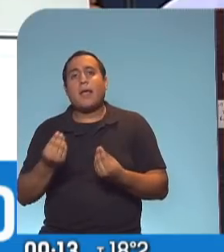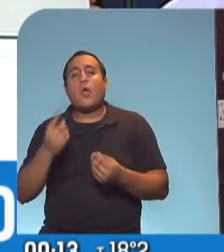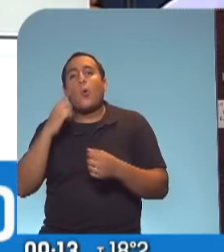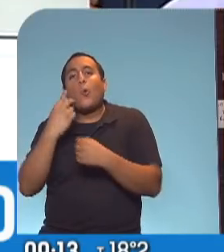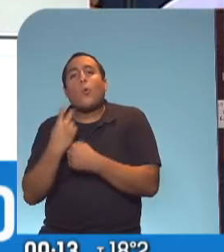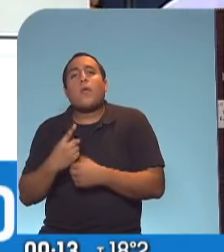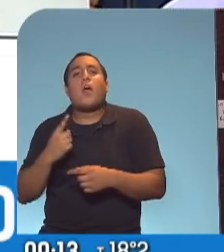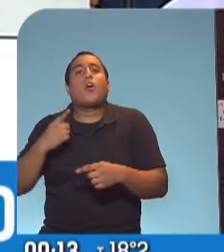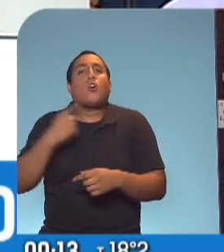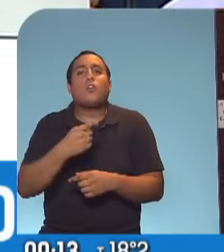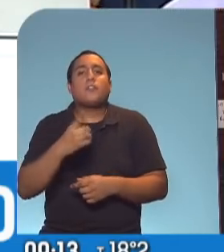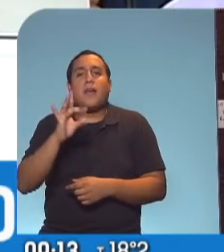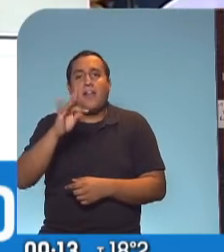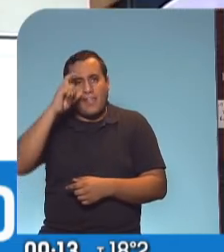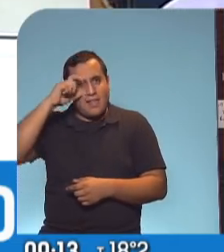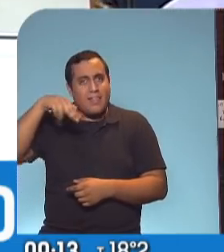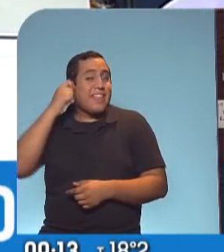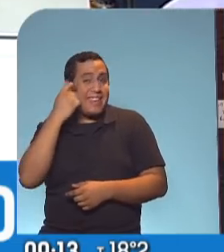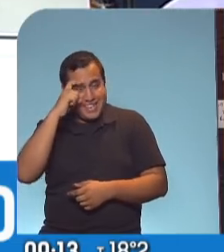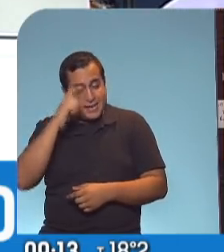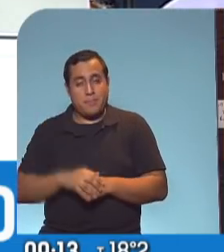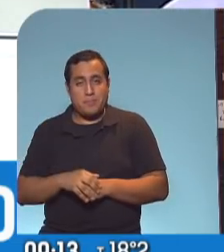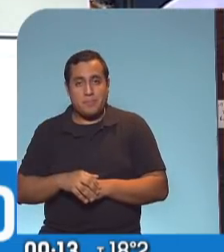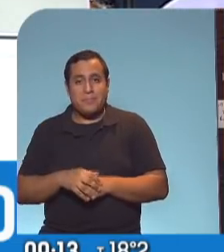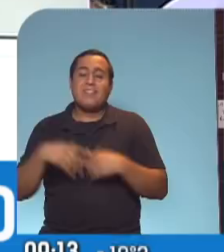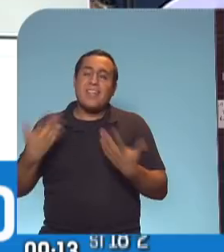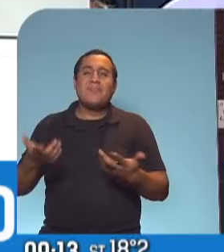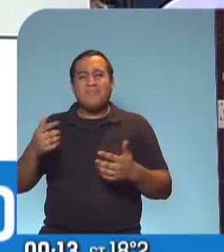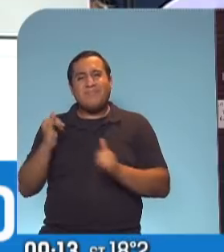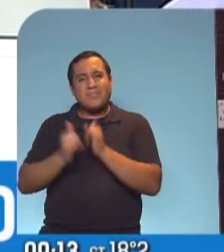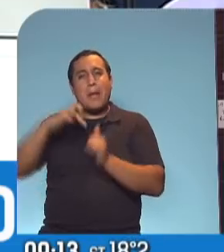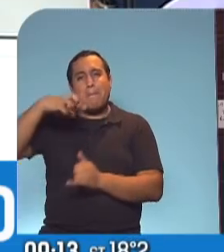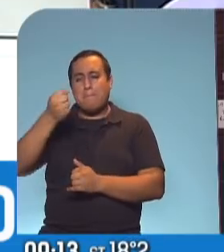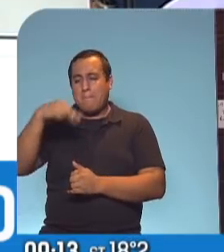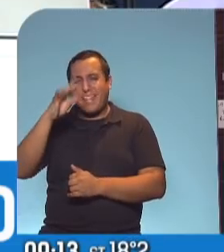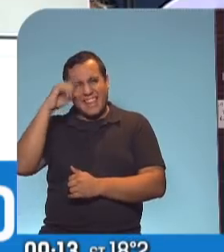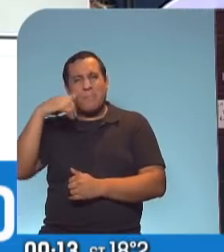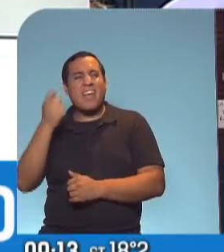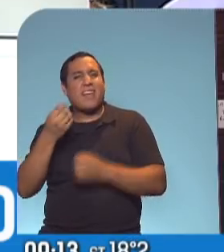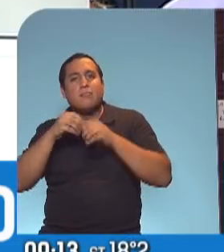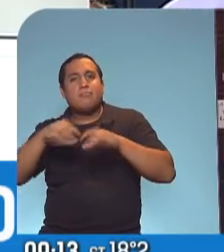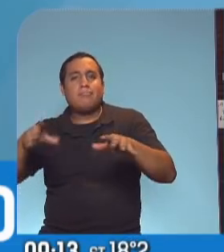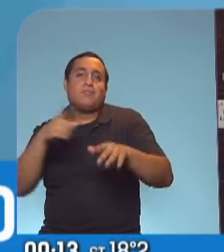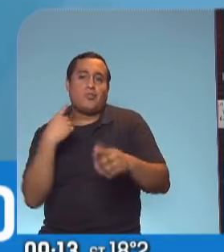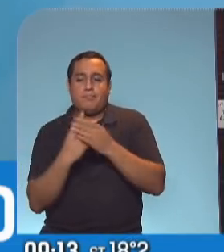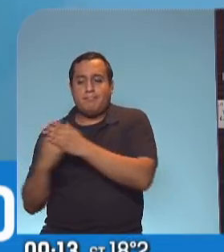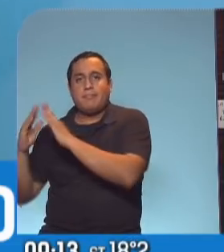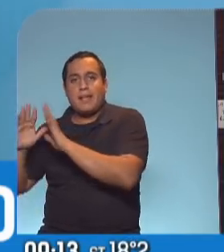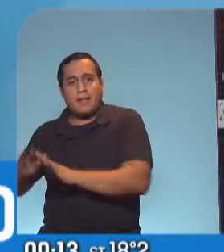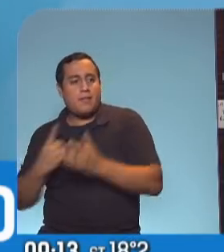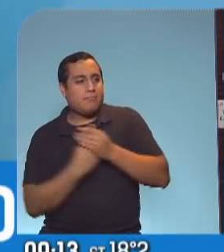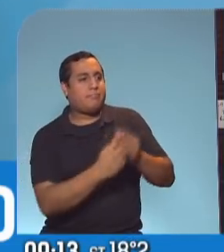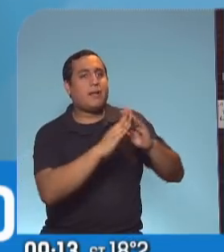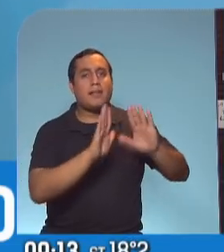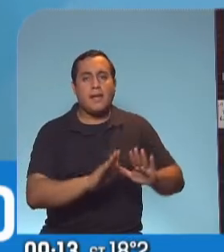dengue. En el marco de pandemia actual y el aislamiento social preventivo y obligatorio, les hacemos